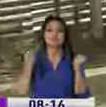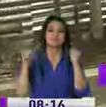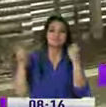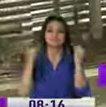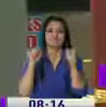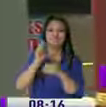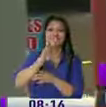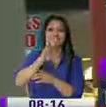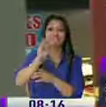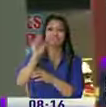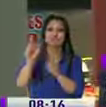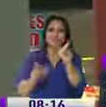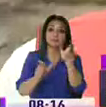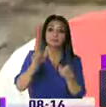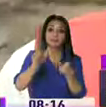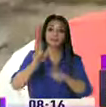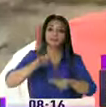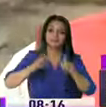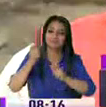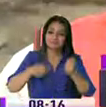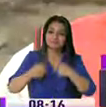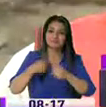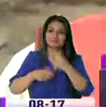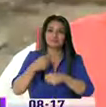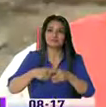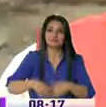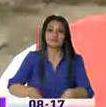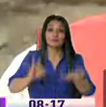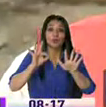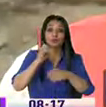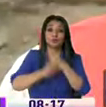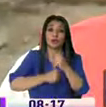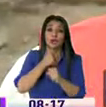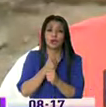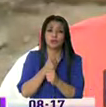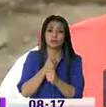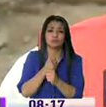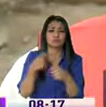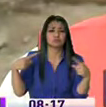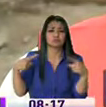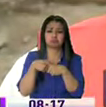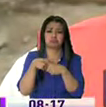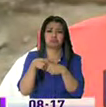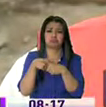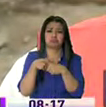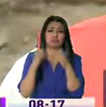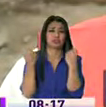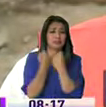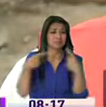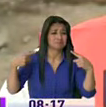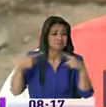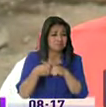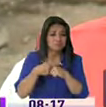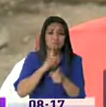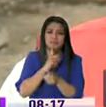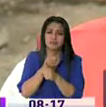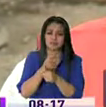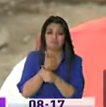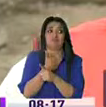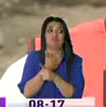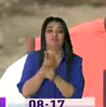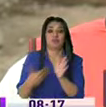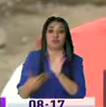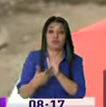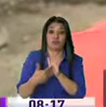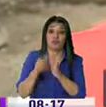los más de 200 comerciantes. Son 8 años de un gran conflicto social, mejor dicho, de un crimen social